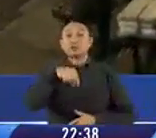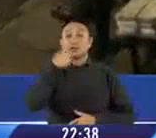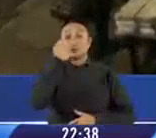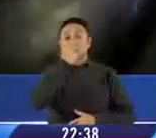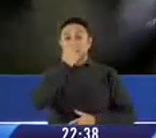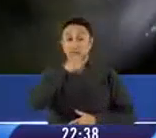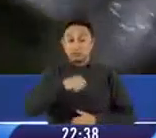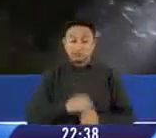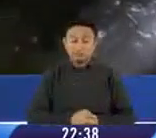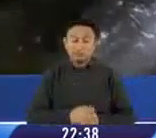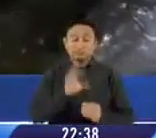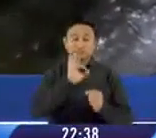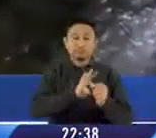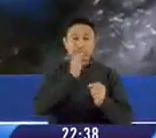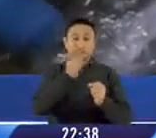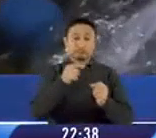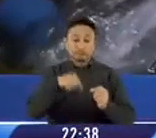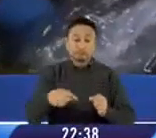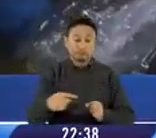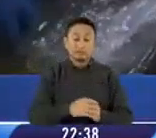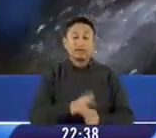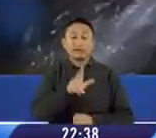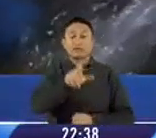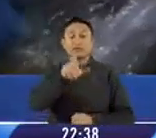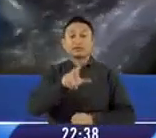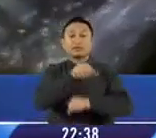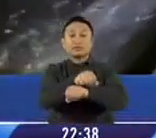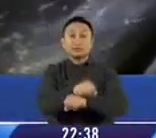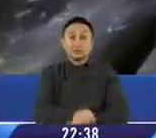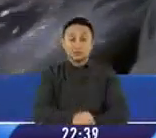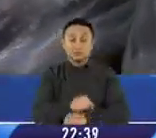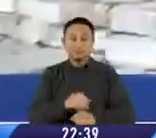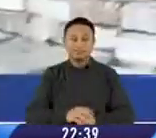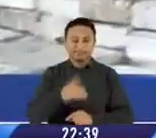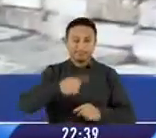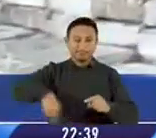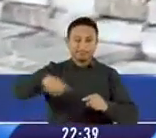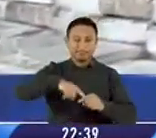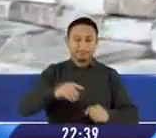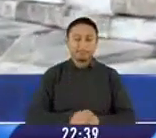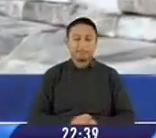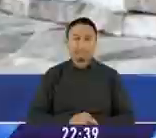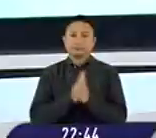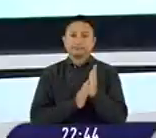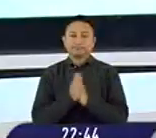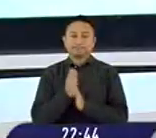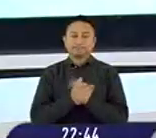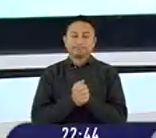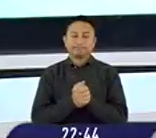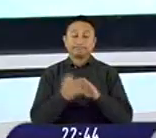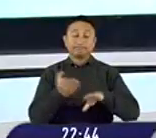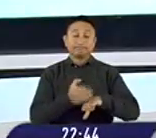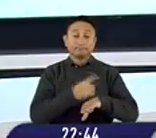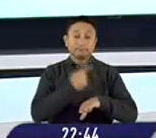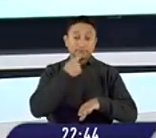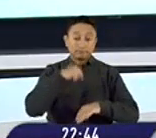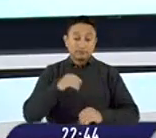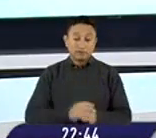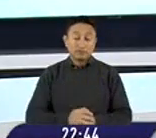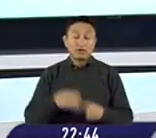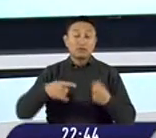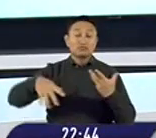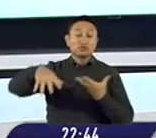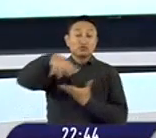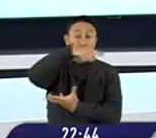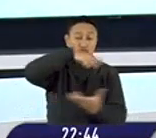cajas de banano ecuatoriano. Por este caso hay 3 detenidos. Ya regresamos aquí. Como lo anunciamos, el huracán